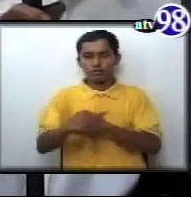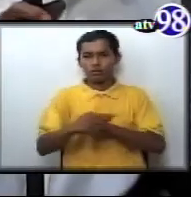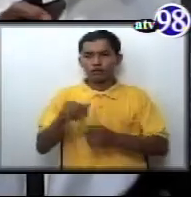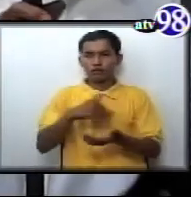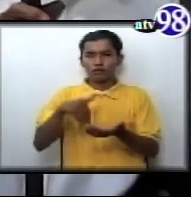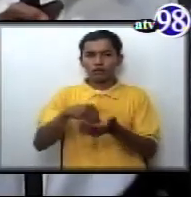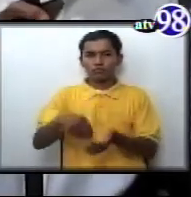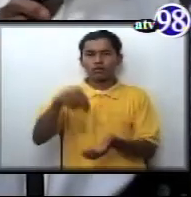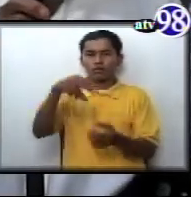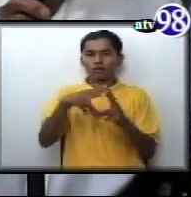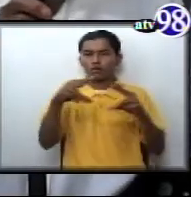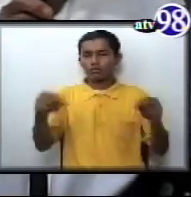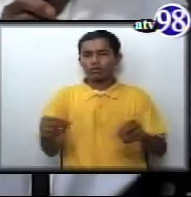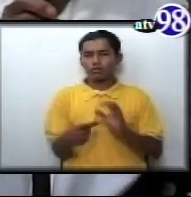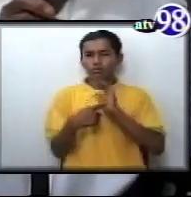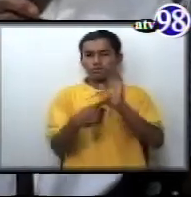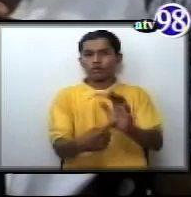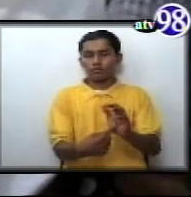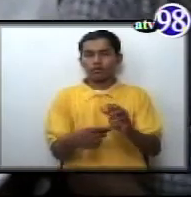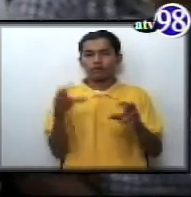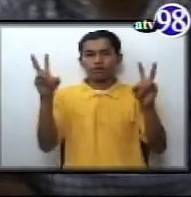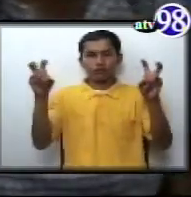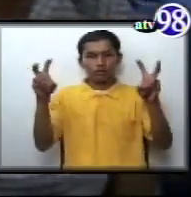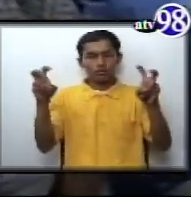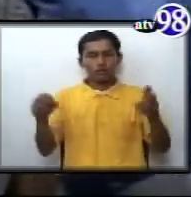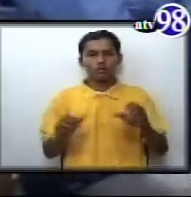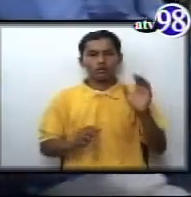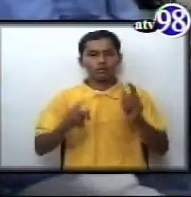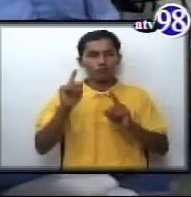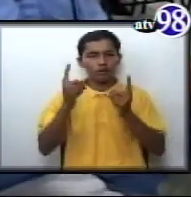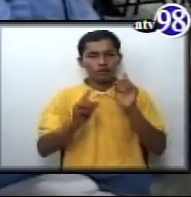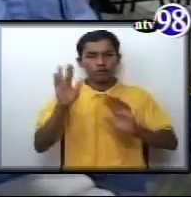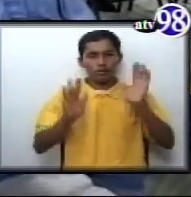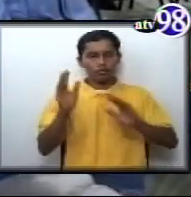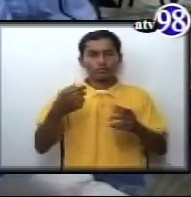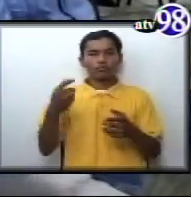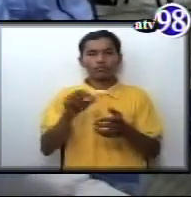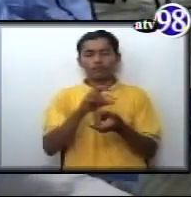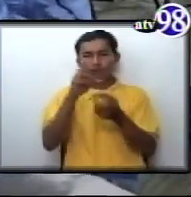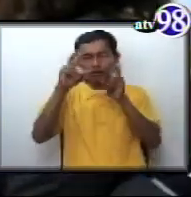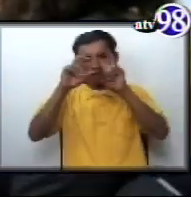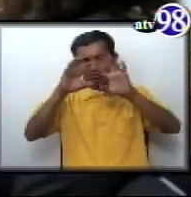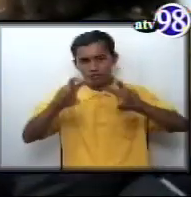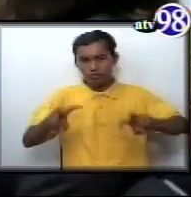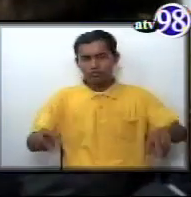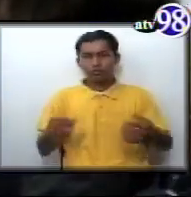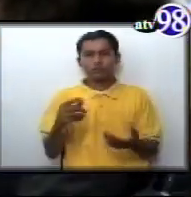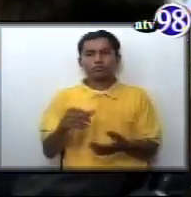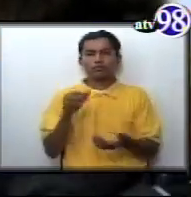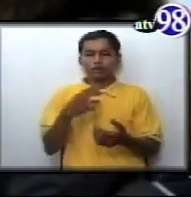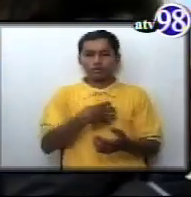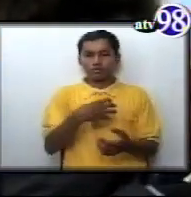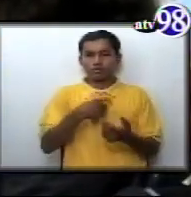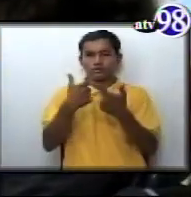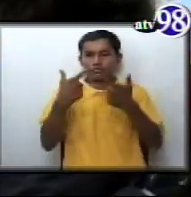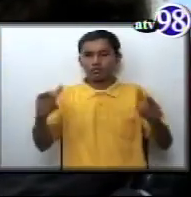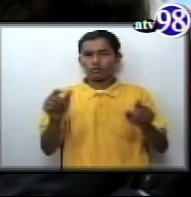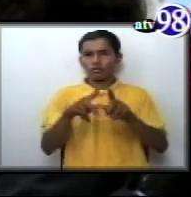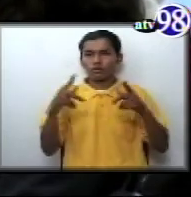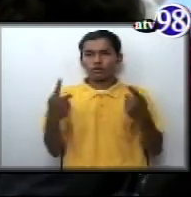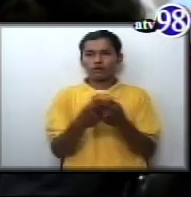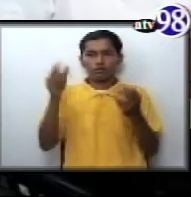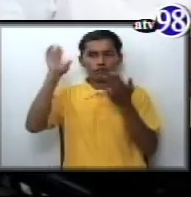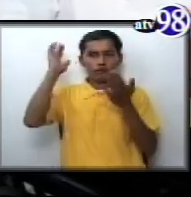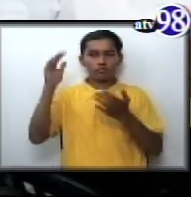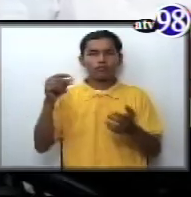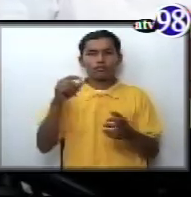Nicaragua presentó el preámbulo de las temáticas que se debaterían en la jornada de reflexión sobre la autonomía de los pueblos